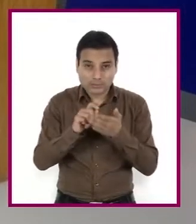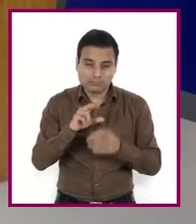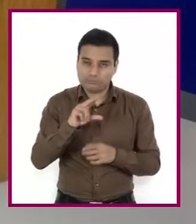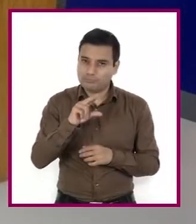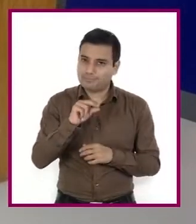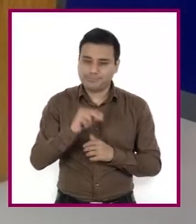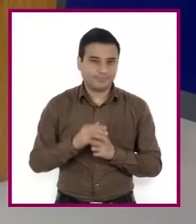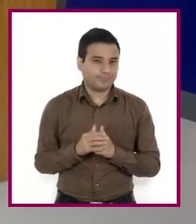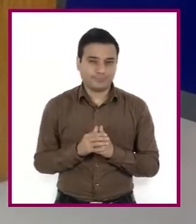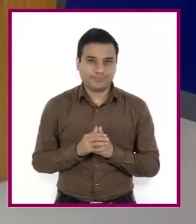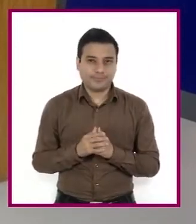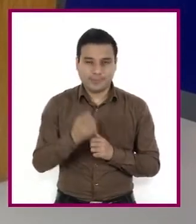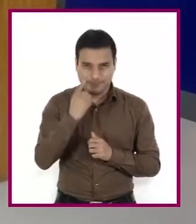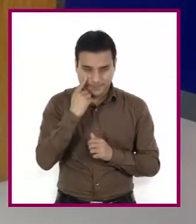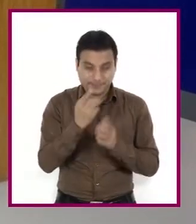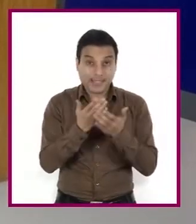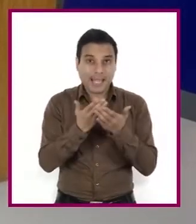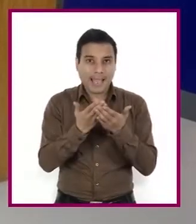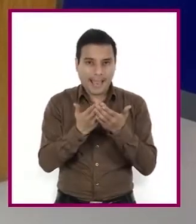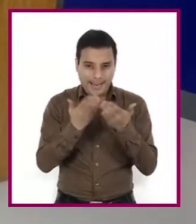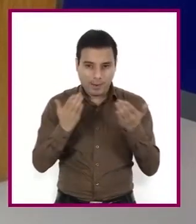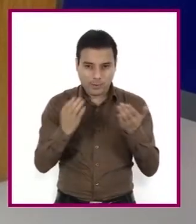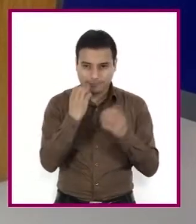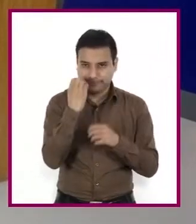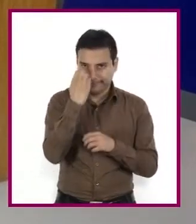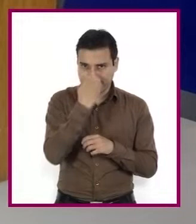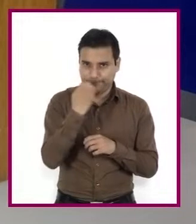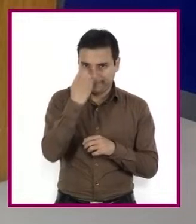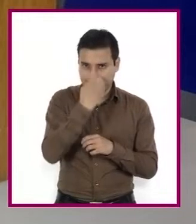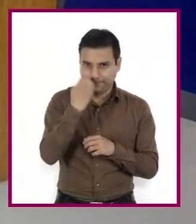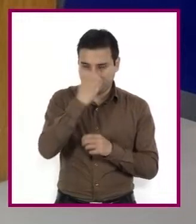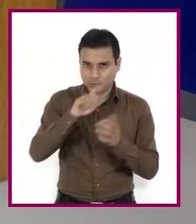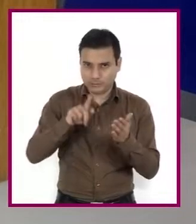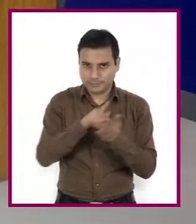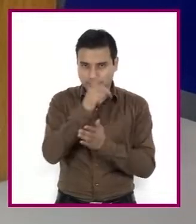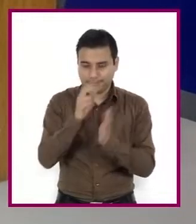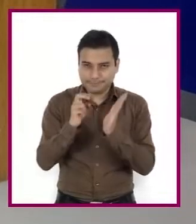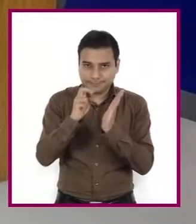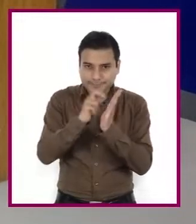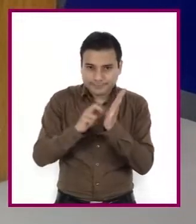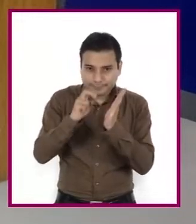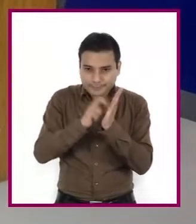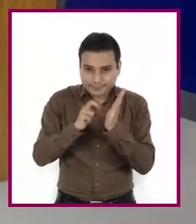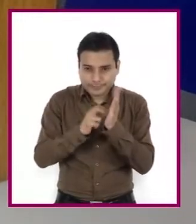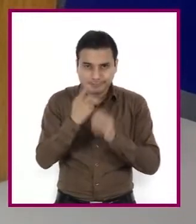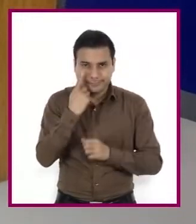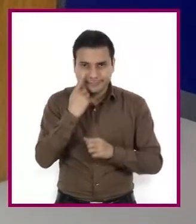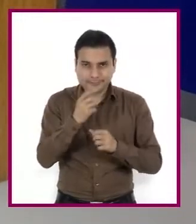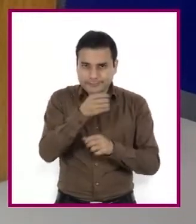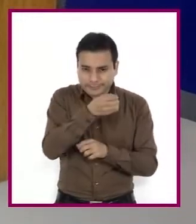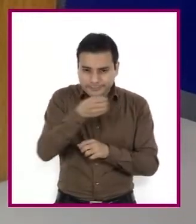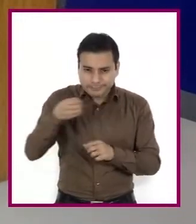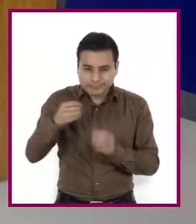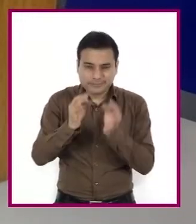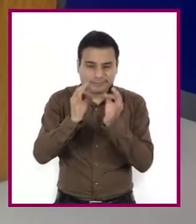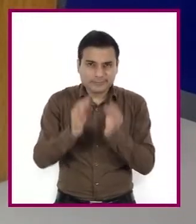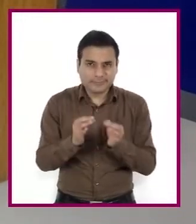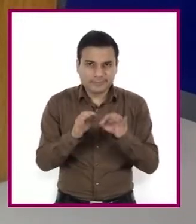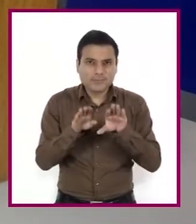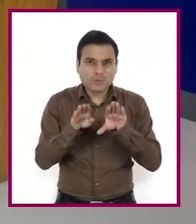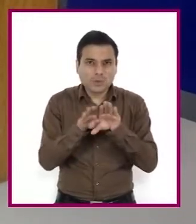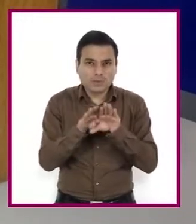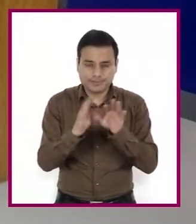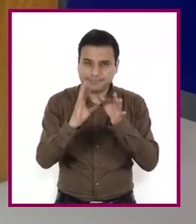Vamos a tomarnos el tiempo para analizar estos textos y evitar justamente la falta de coherencia en ellos, pues debemos